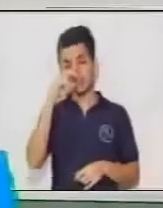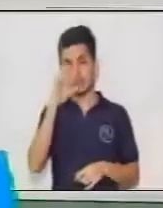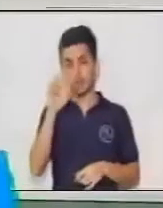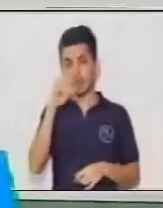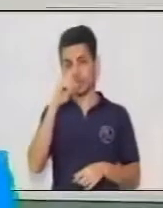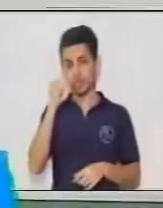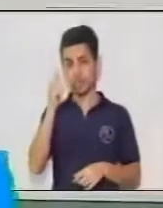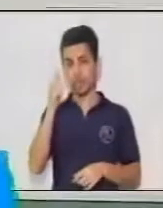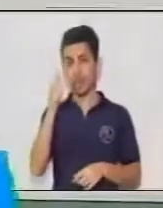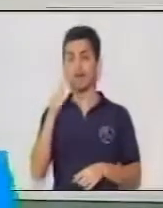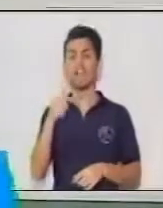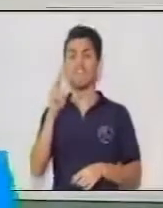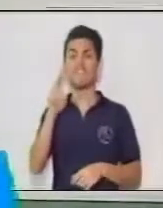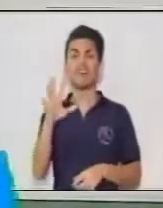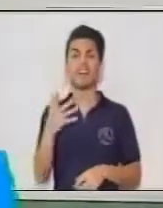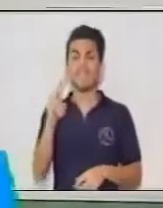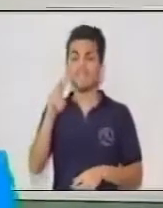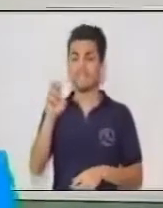Recordemos conceptos.